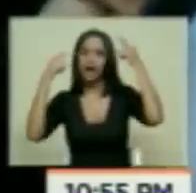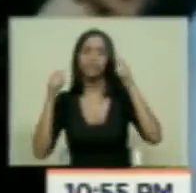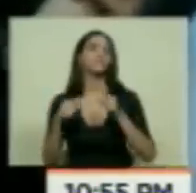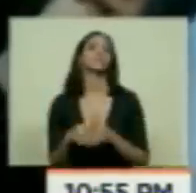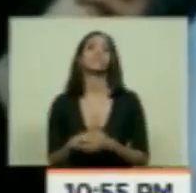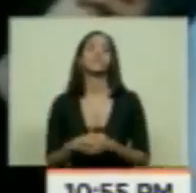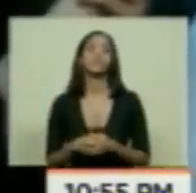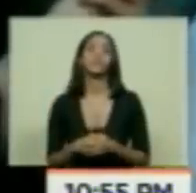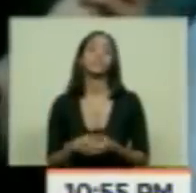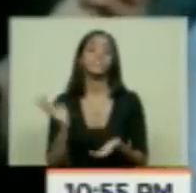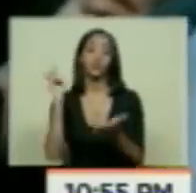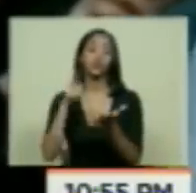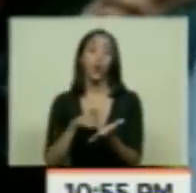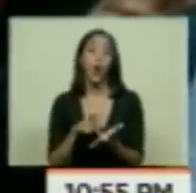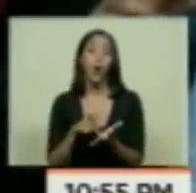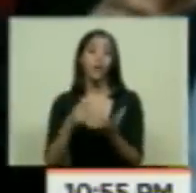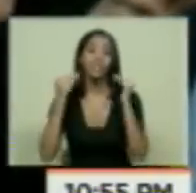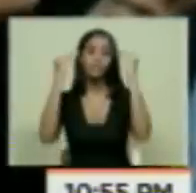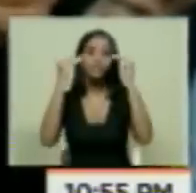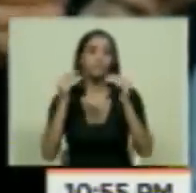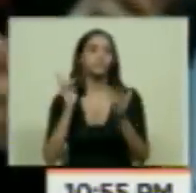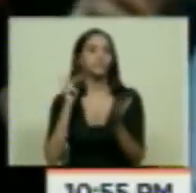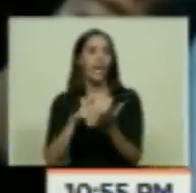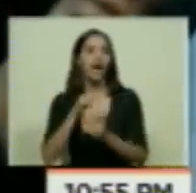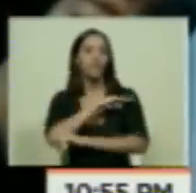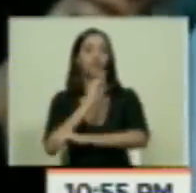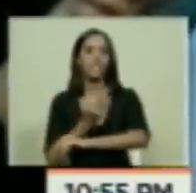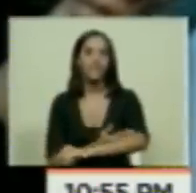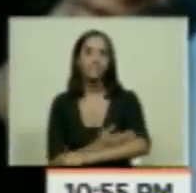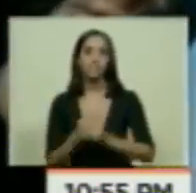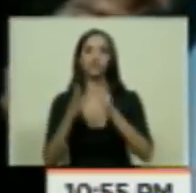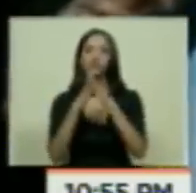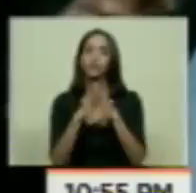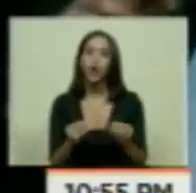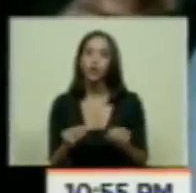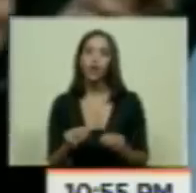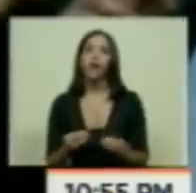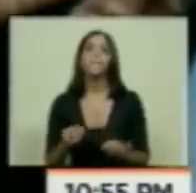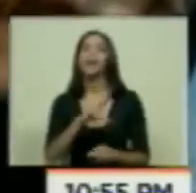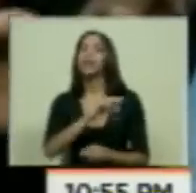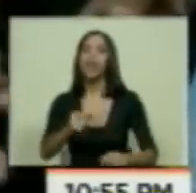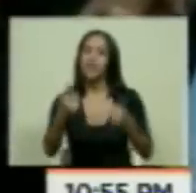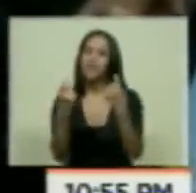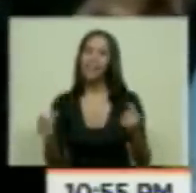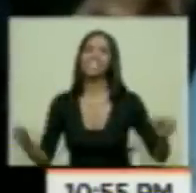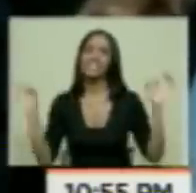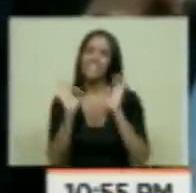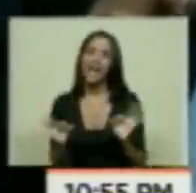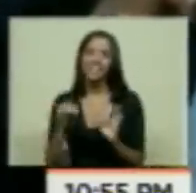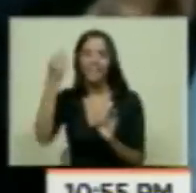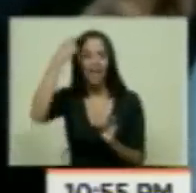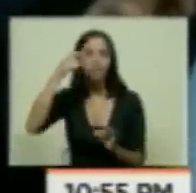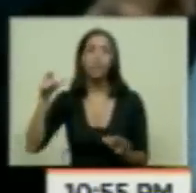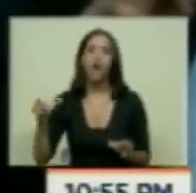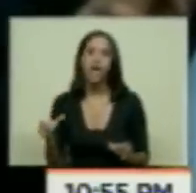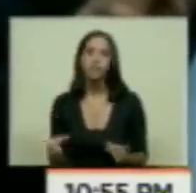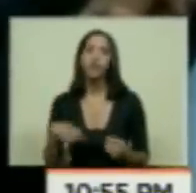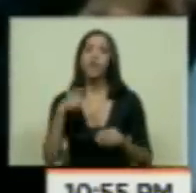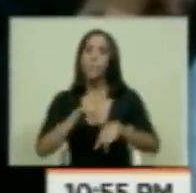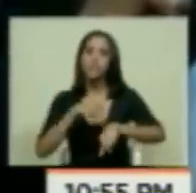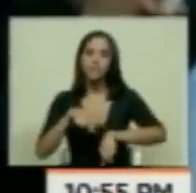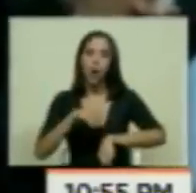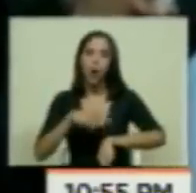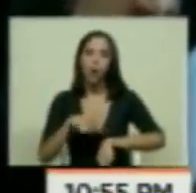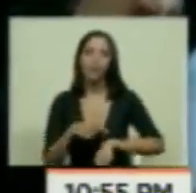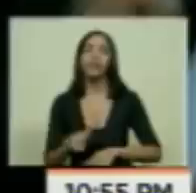Bueno, con el comandante estratégico operacional a fortalecer todo para que no le falte nada al pueblo de Cumanacoa en las próximas horas,